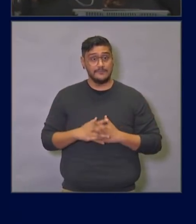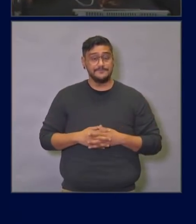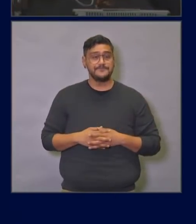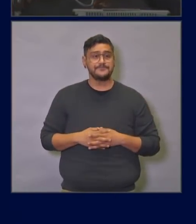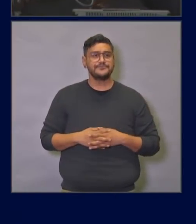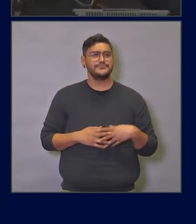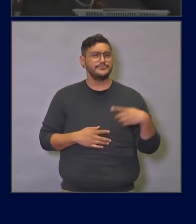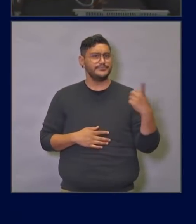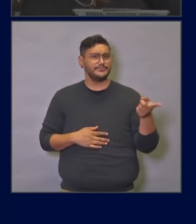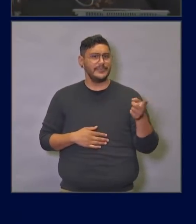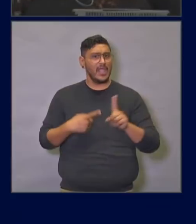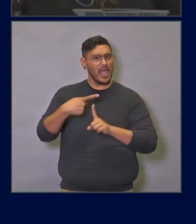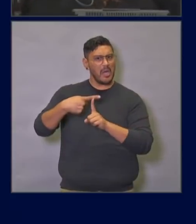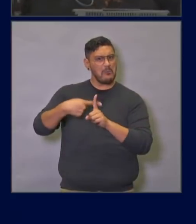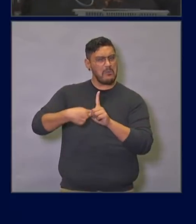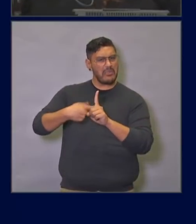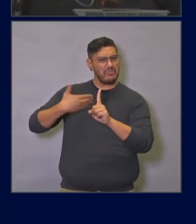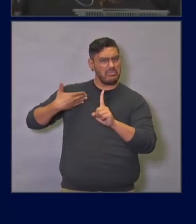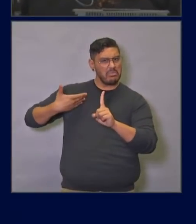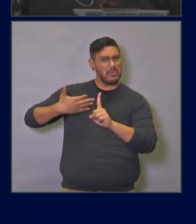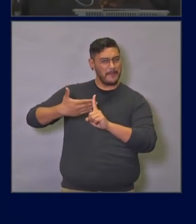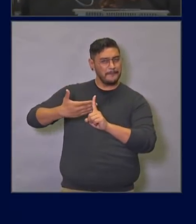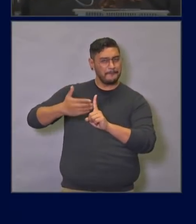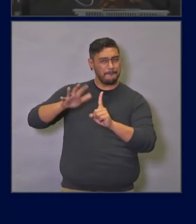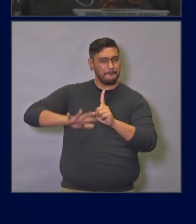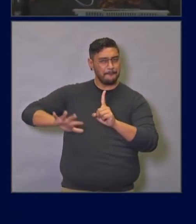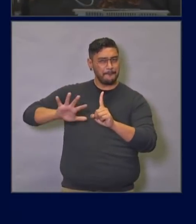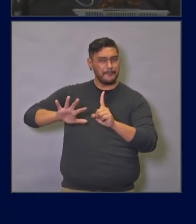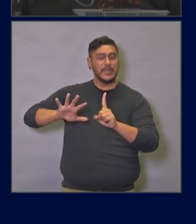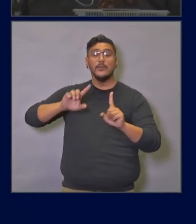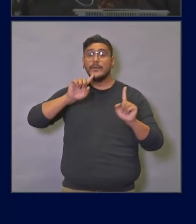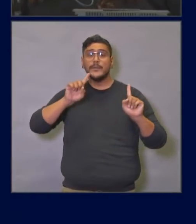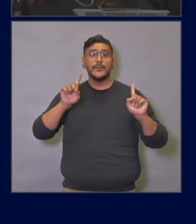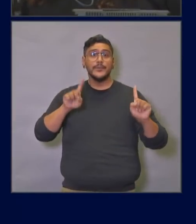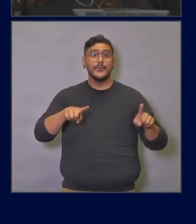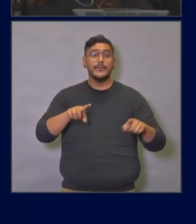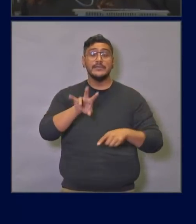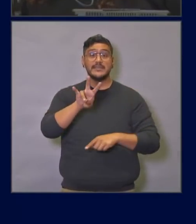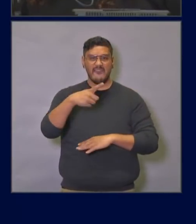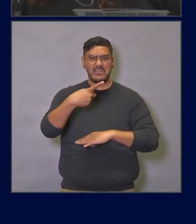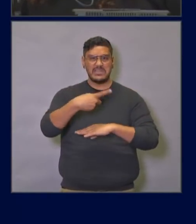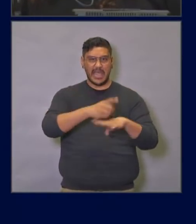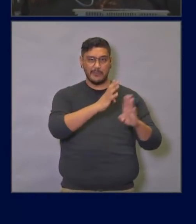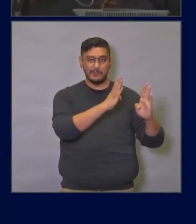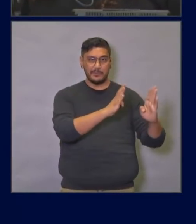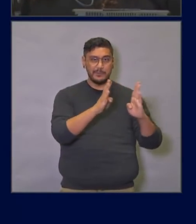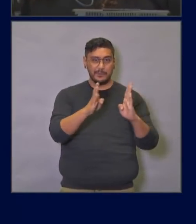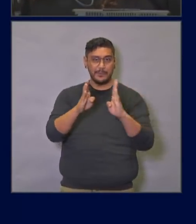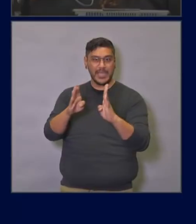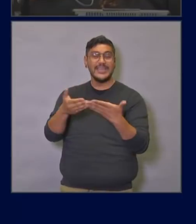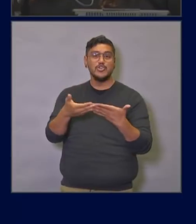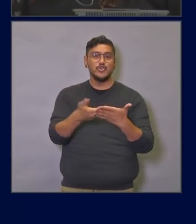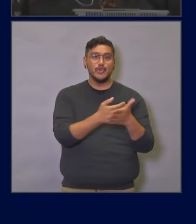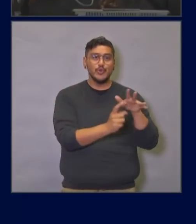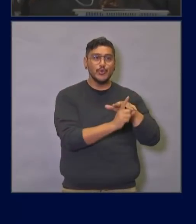Hace poco más de un mes en este gráfico informamos un promedio de 7 días de nuevos casos